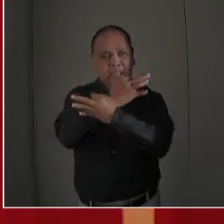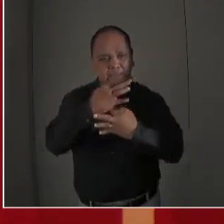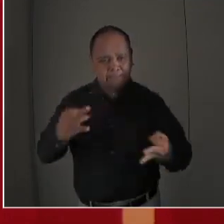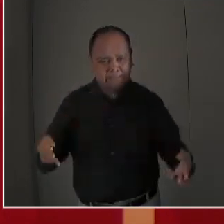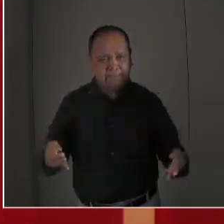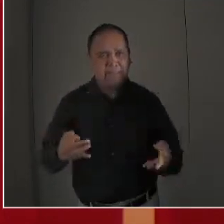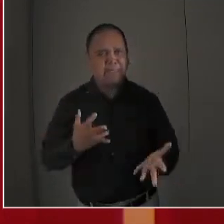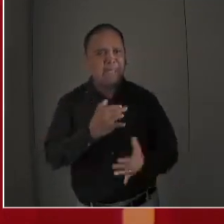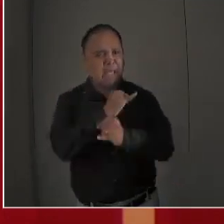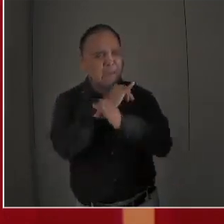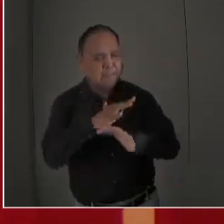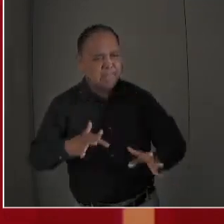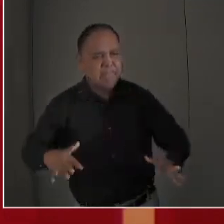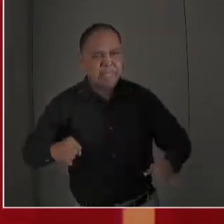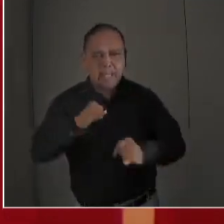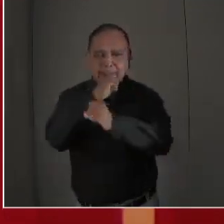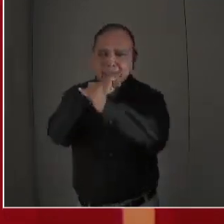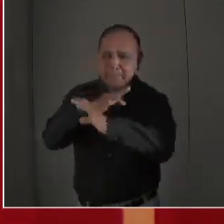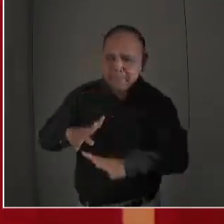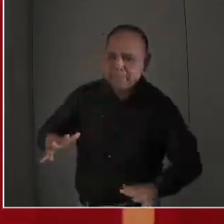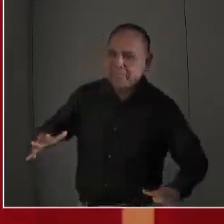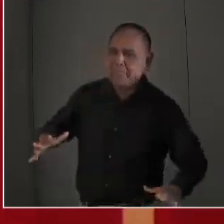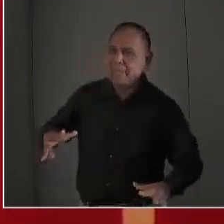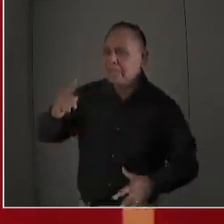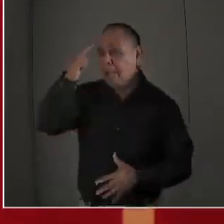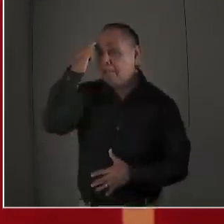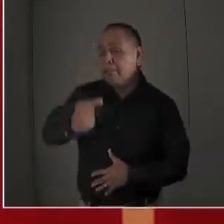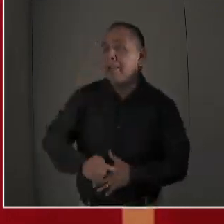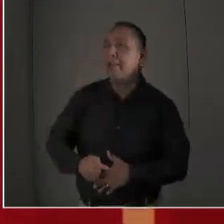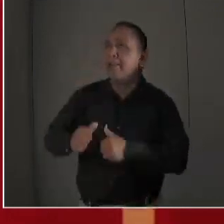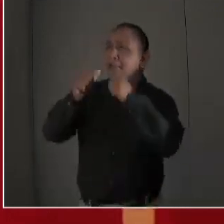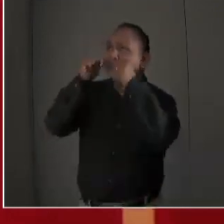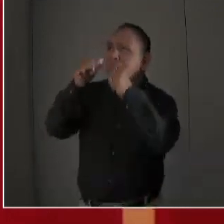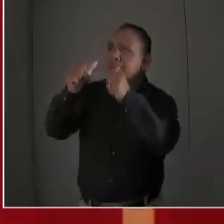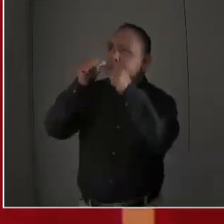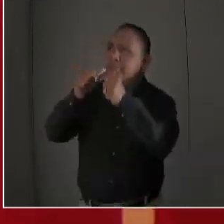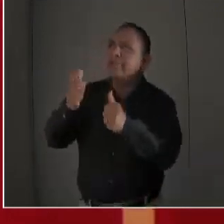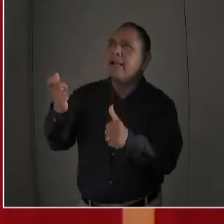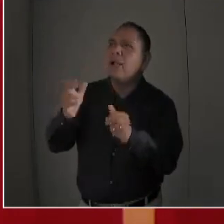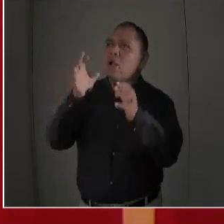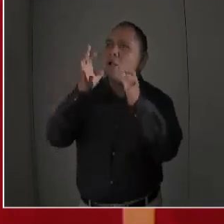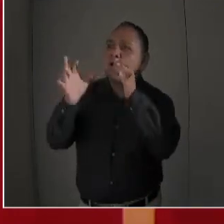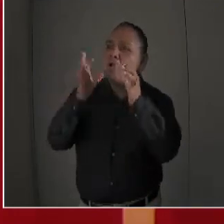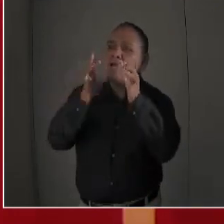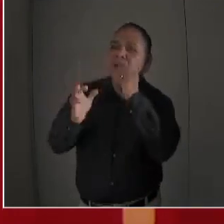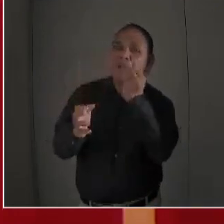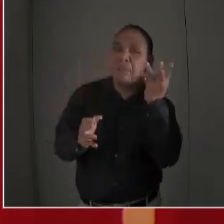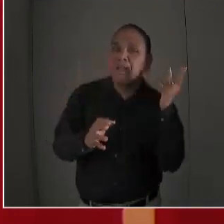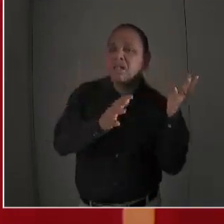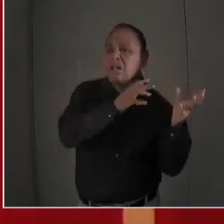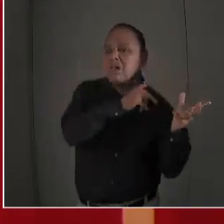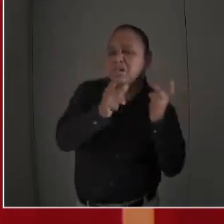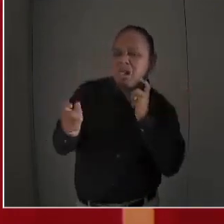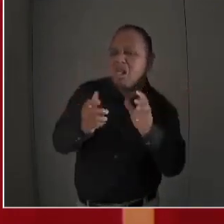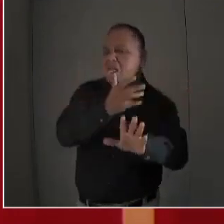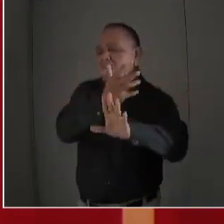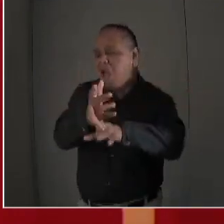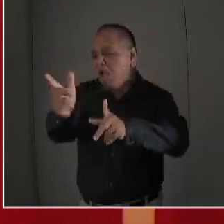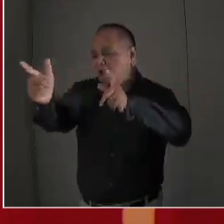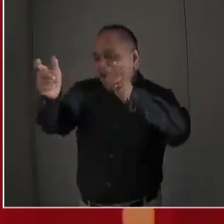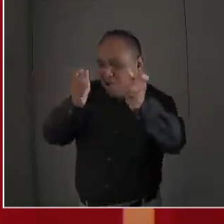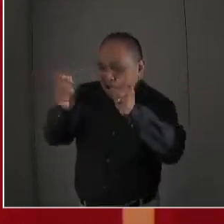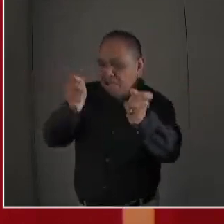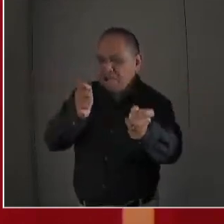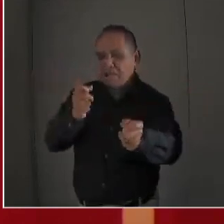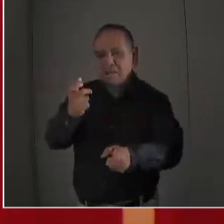es lo que está sucediendo para que no sean los medios de comunicación los que acaben manipulando